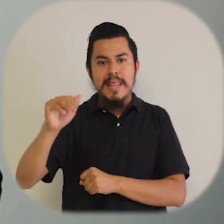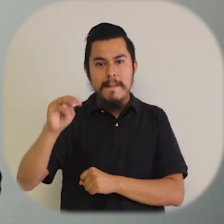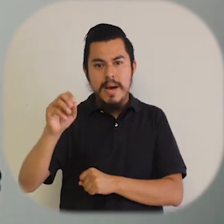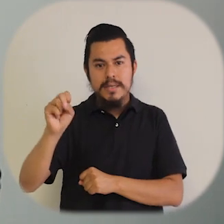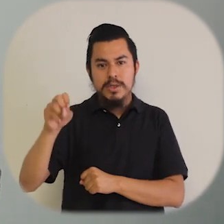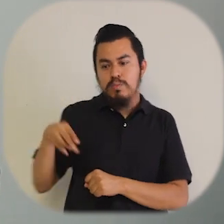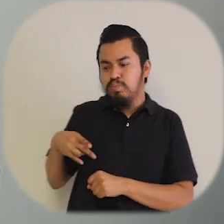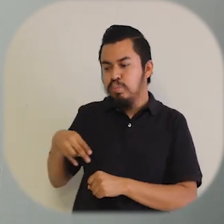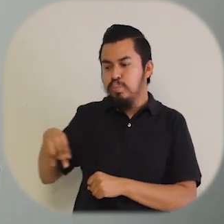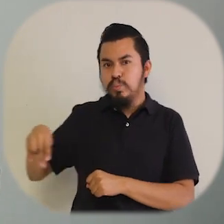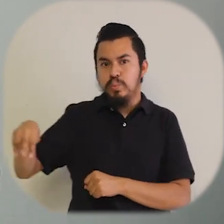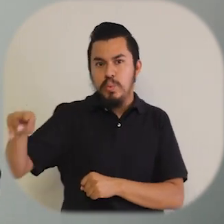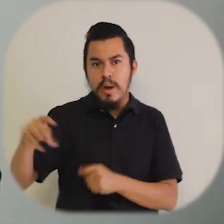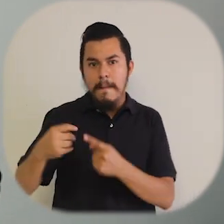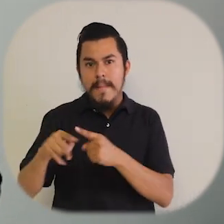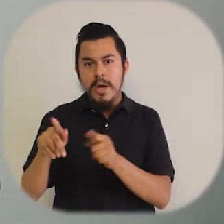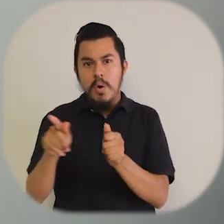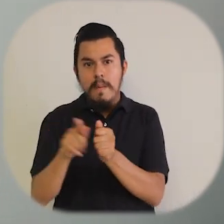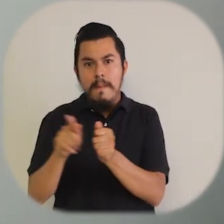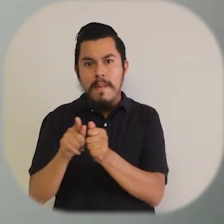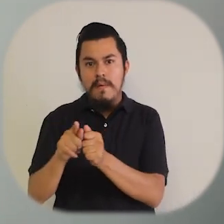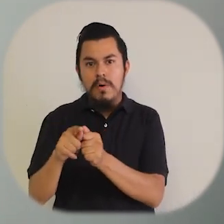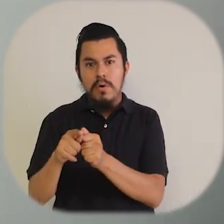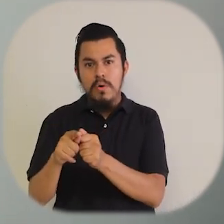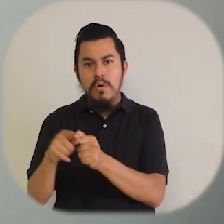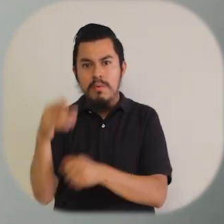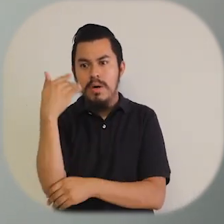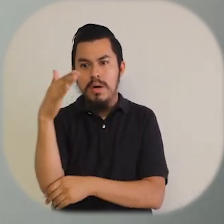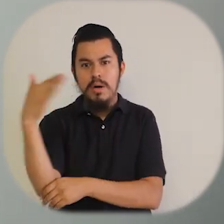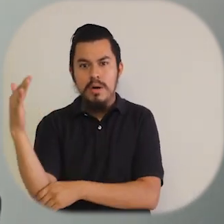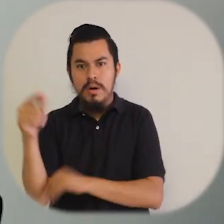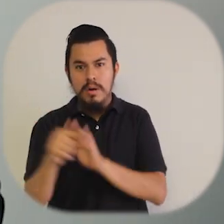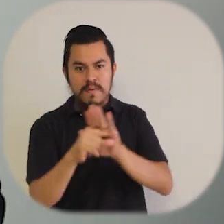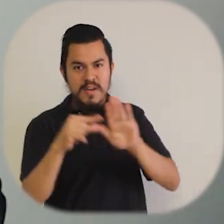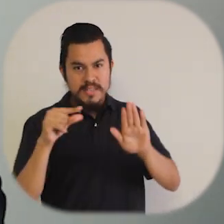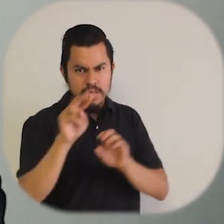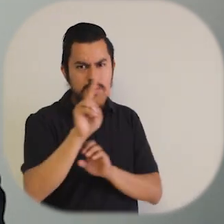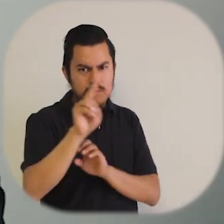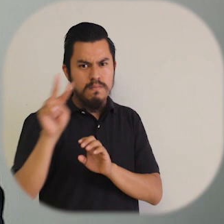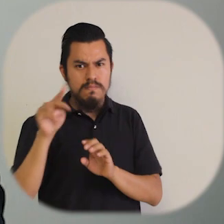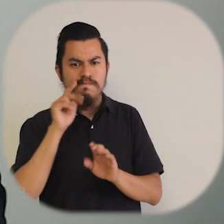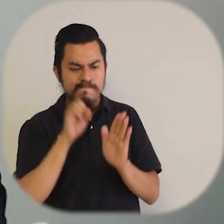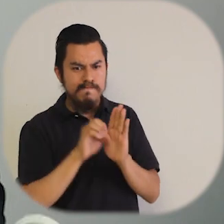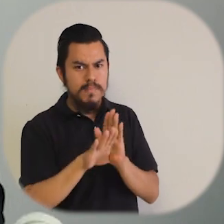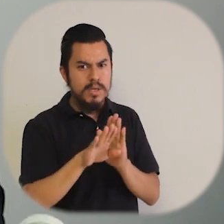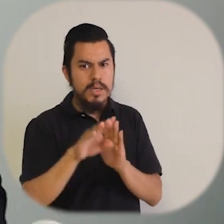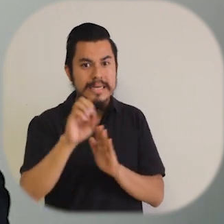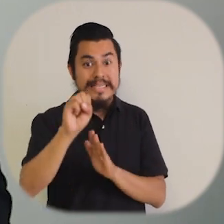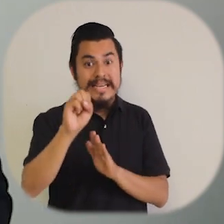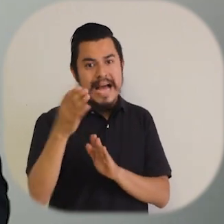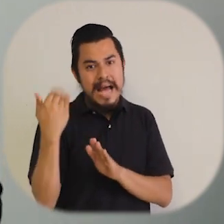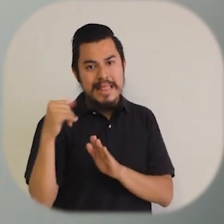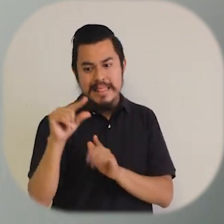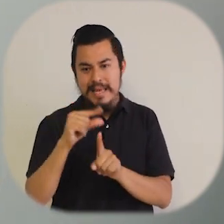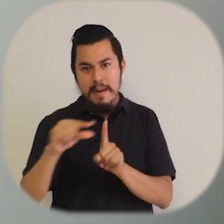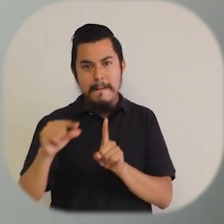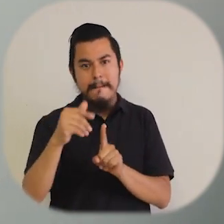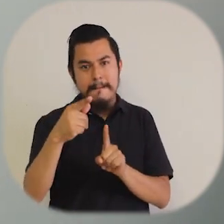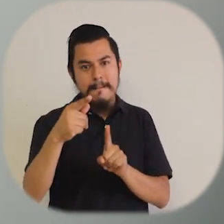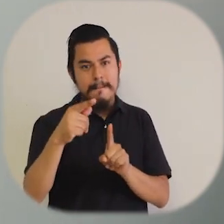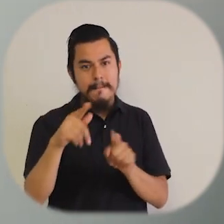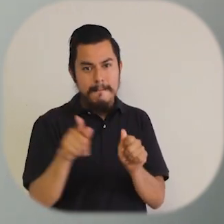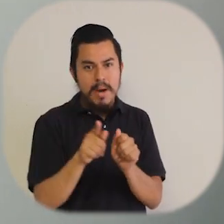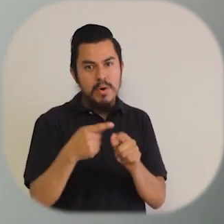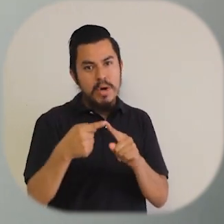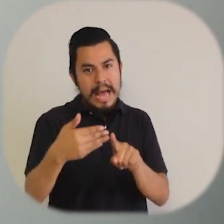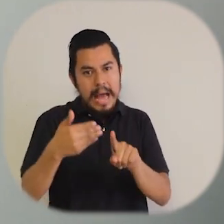22, nosotros vemos cómo el apóstol Pablo predicó. Especialmente en el versículo 22 dice que Saulo se fortalecía más y más y confundía a los judíos que